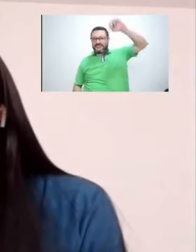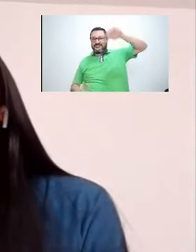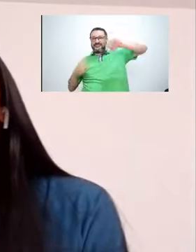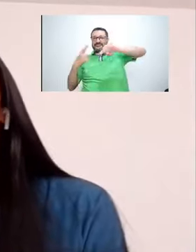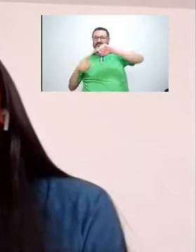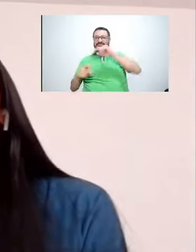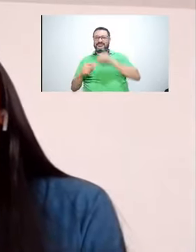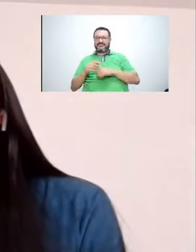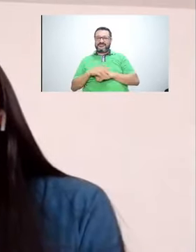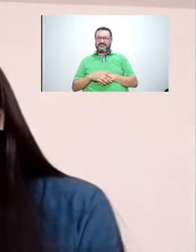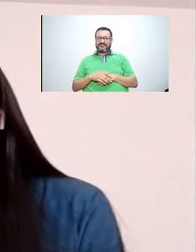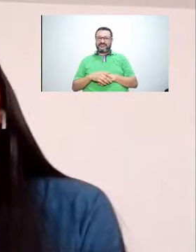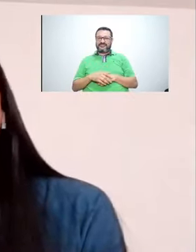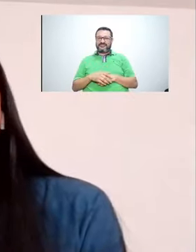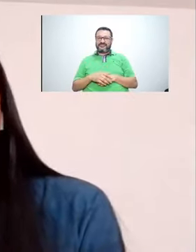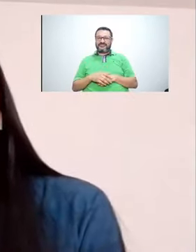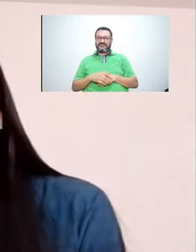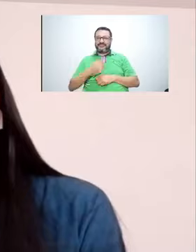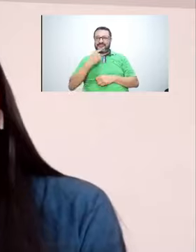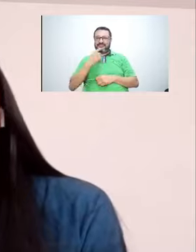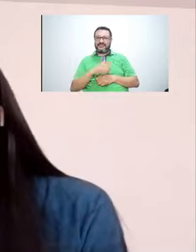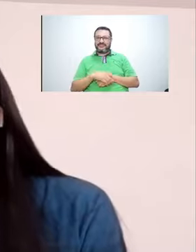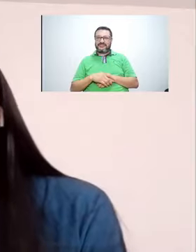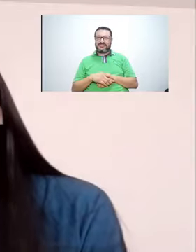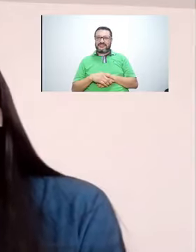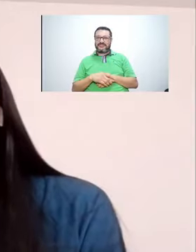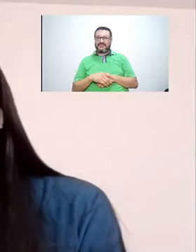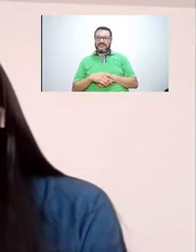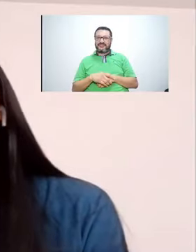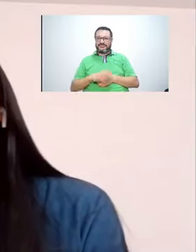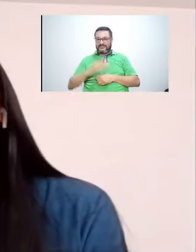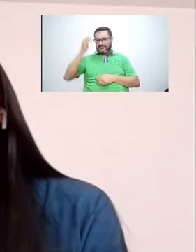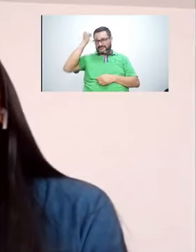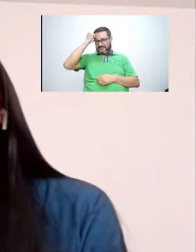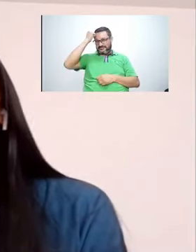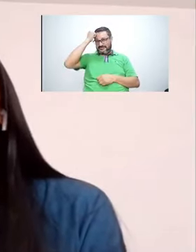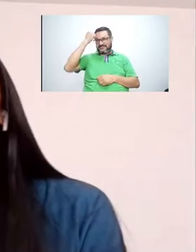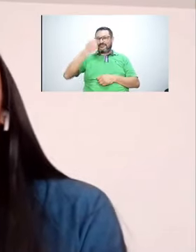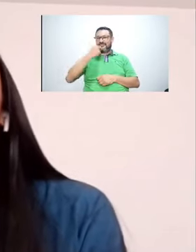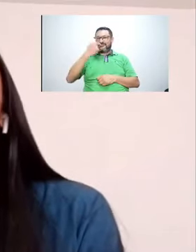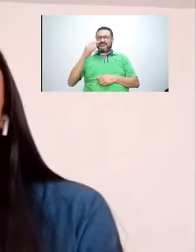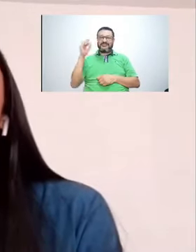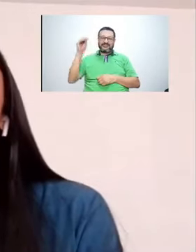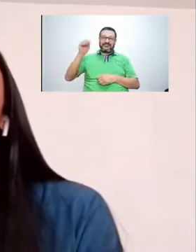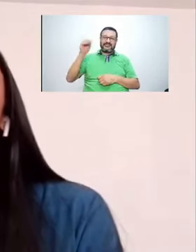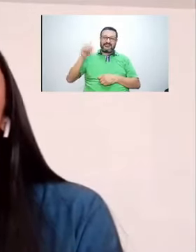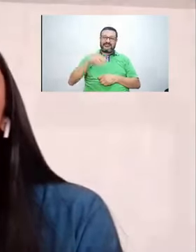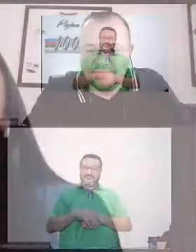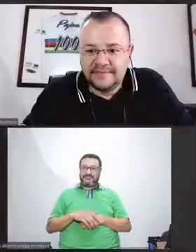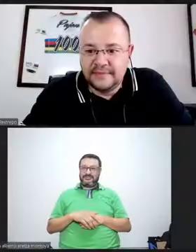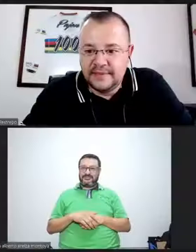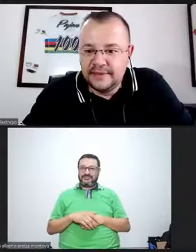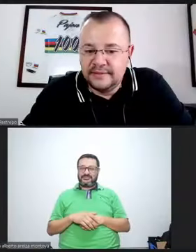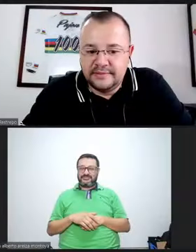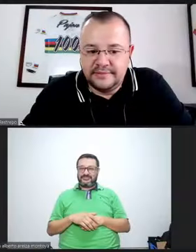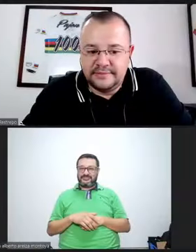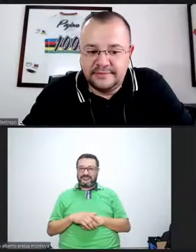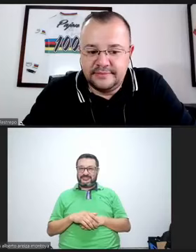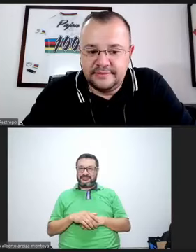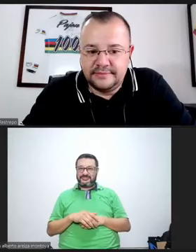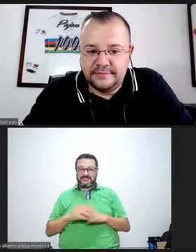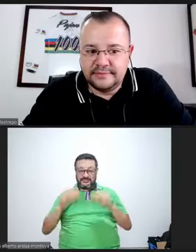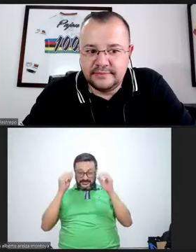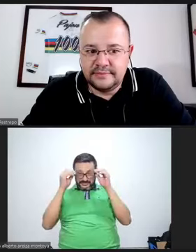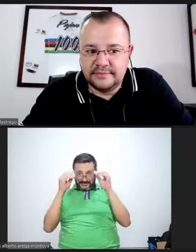dice. Entonces uno ya sabe que lo que ella está diciendo es que el entrenador se lo dijo. Pero a veces uno tiene, digamos, de pronto